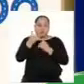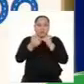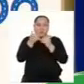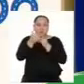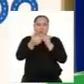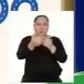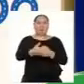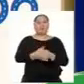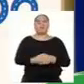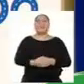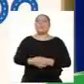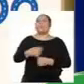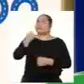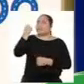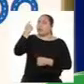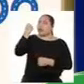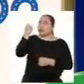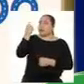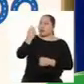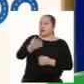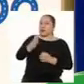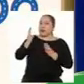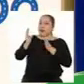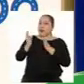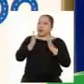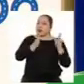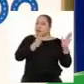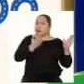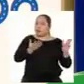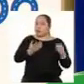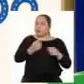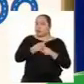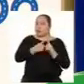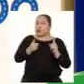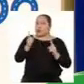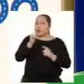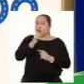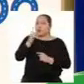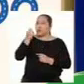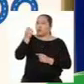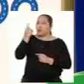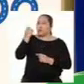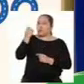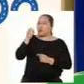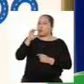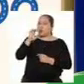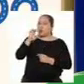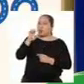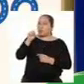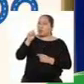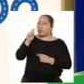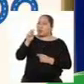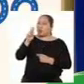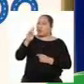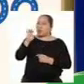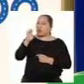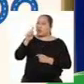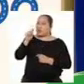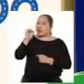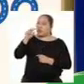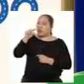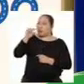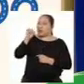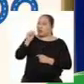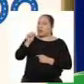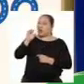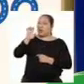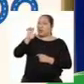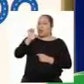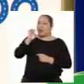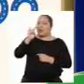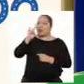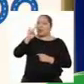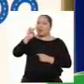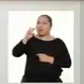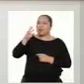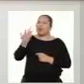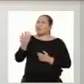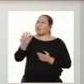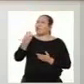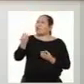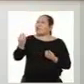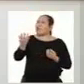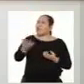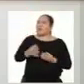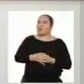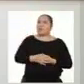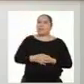procesos. Entendí la parte de la organización, pero no lo de la estrategia heurística. ¿Cómo era?